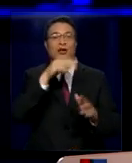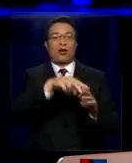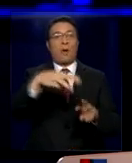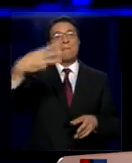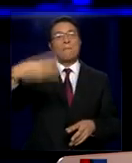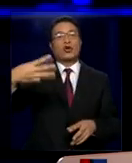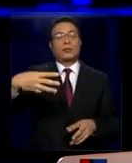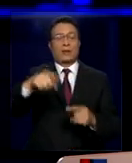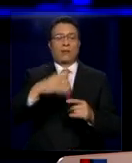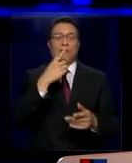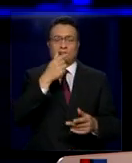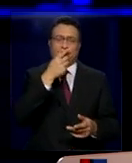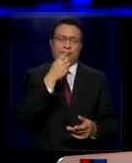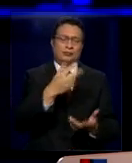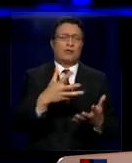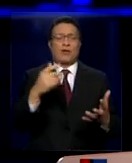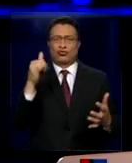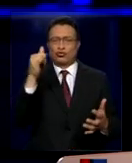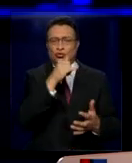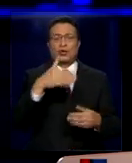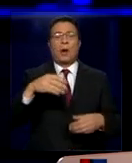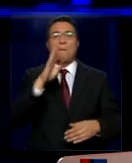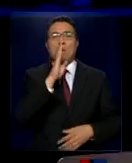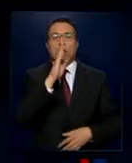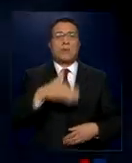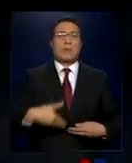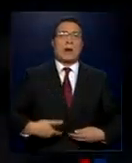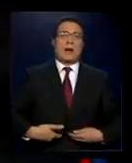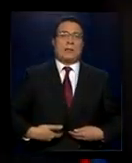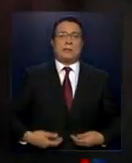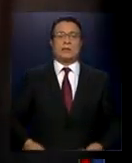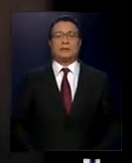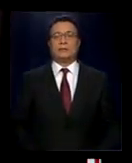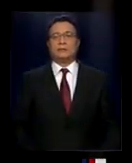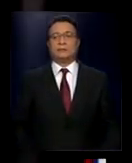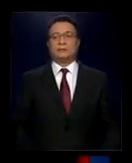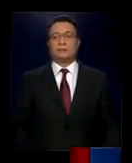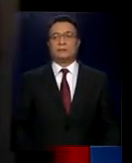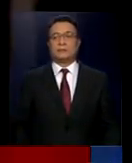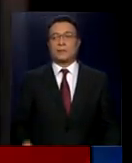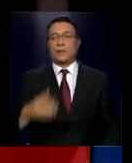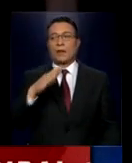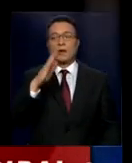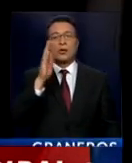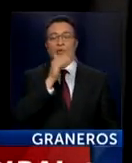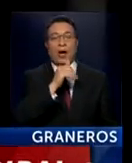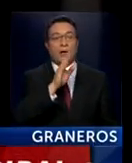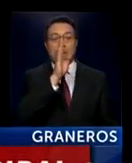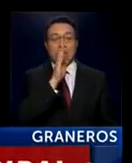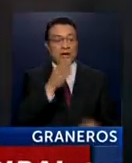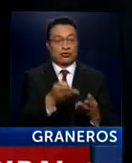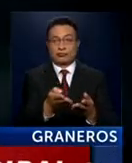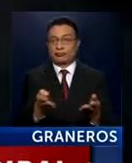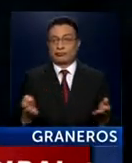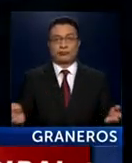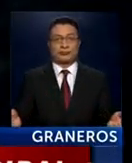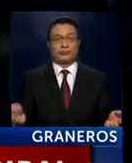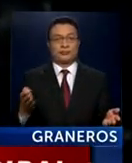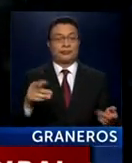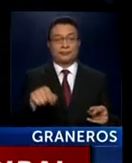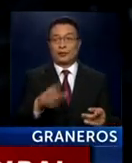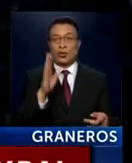está en condiciones insalubres y que los perros pasan hambre. No hay perros en estos caniles,